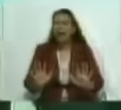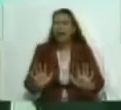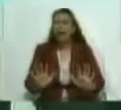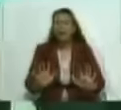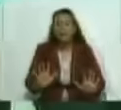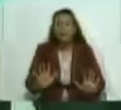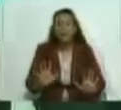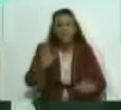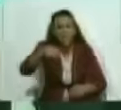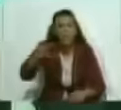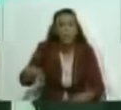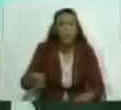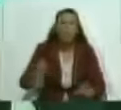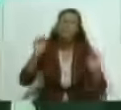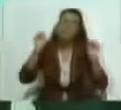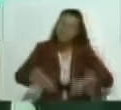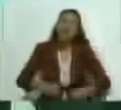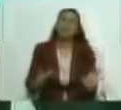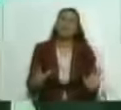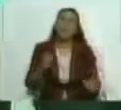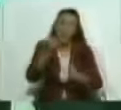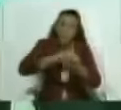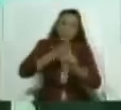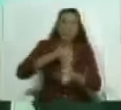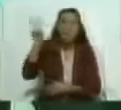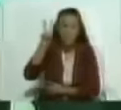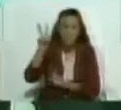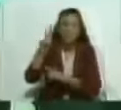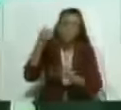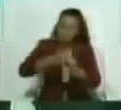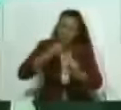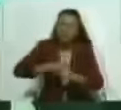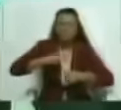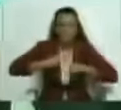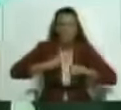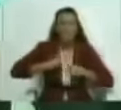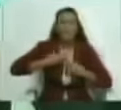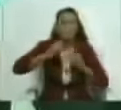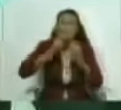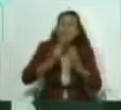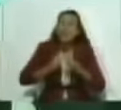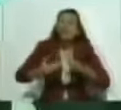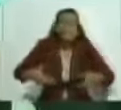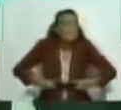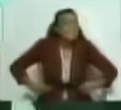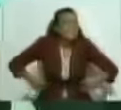¿vale la pena? Claro que vale la pena. Por Venezuela vale la pena mil y un millón de veces.